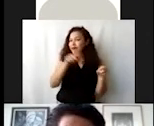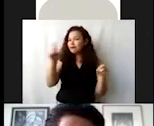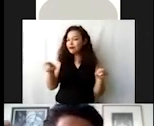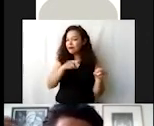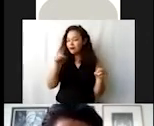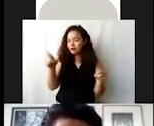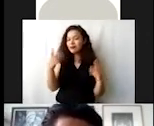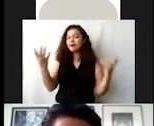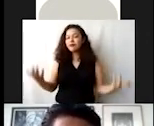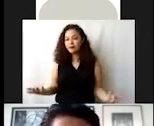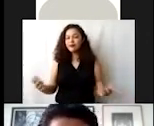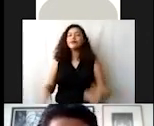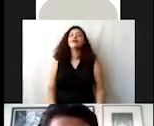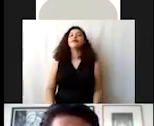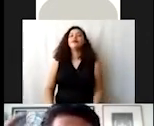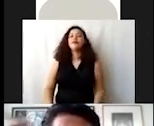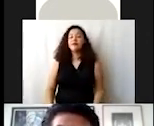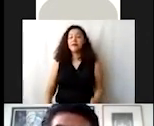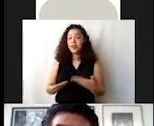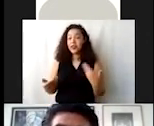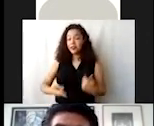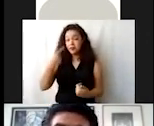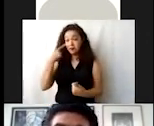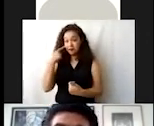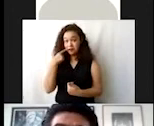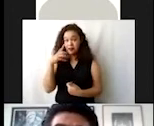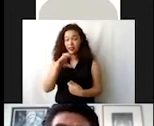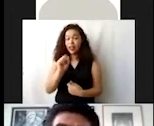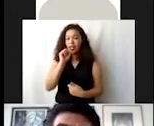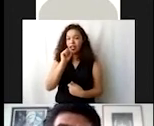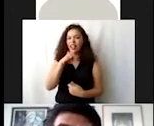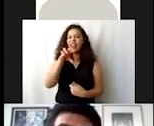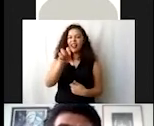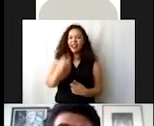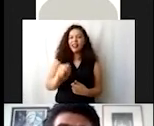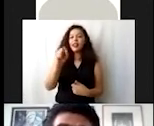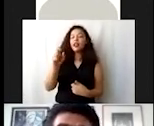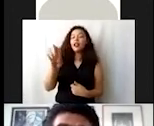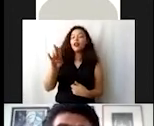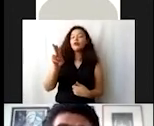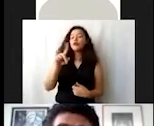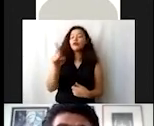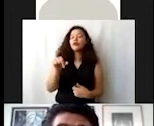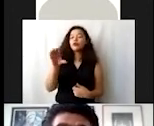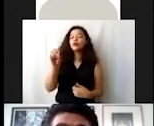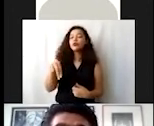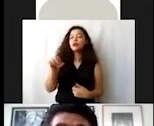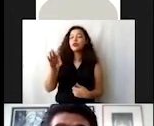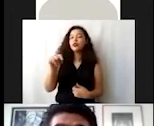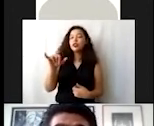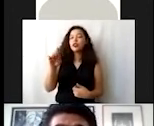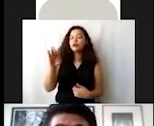ahorita vamos a ver el alcance que tiene también el buzón tributario, ¿no? Pero la parte principal, más